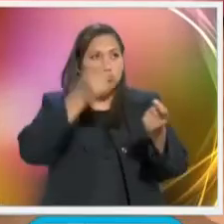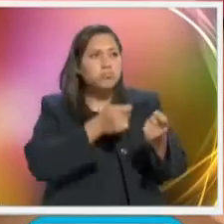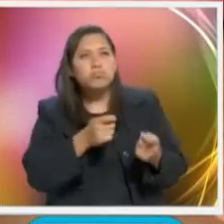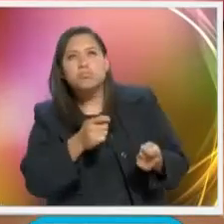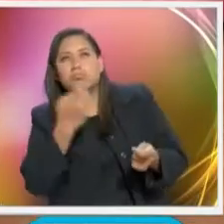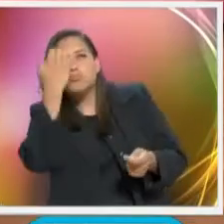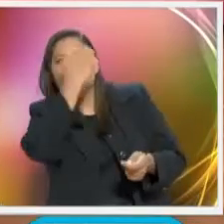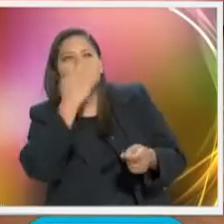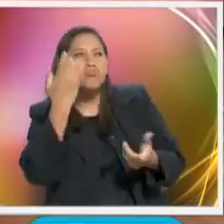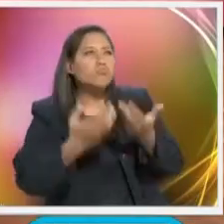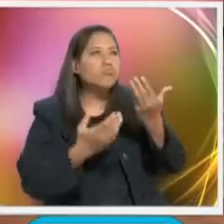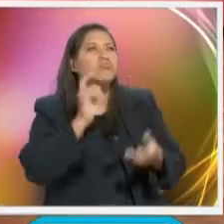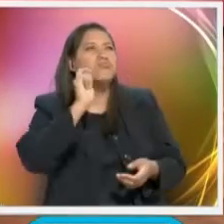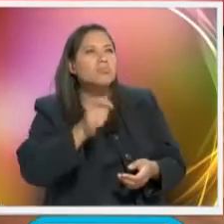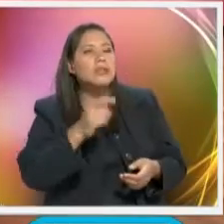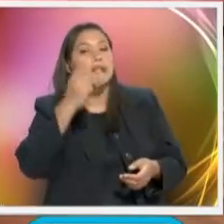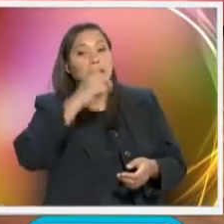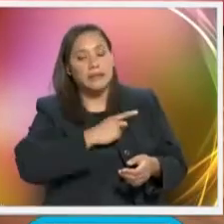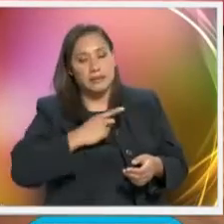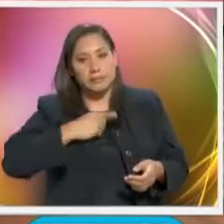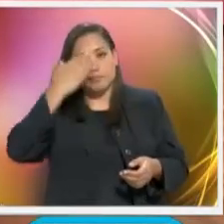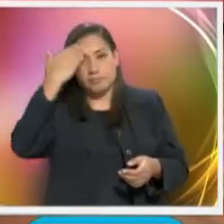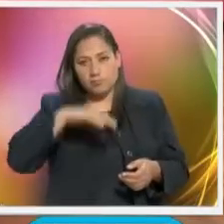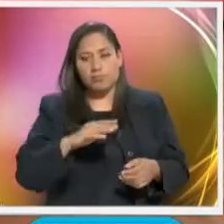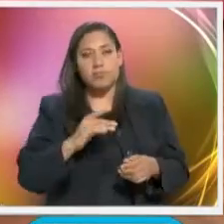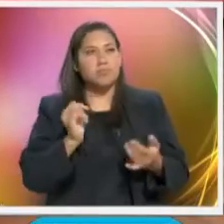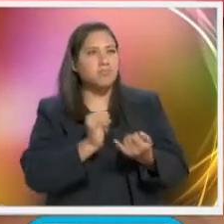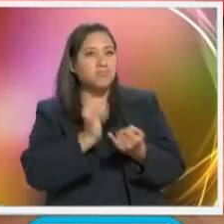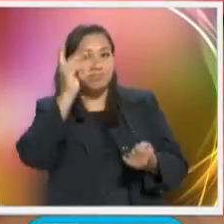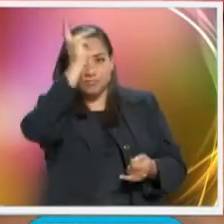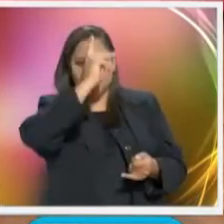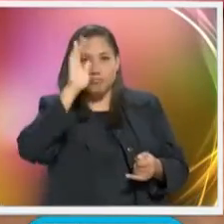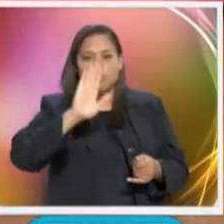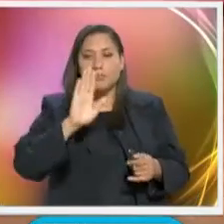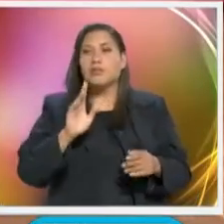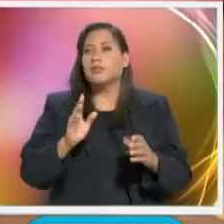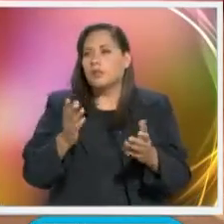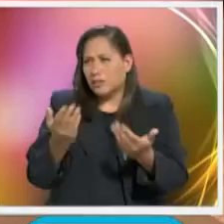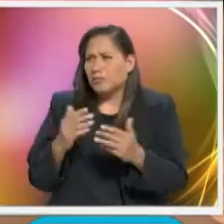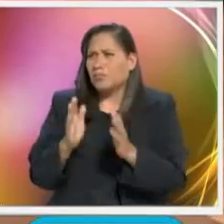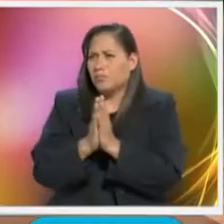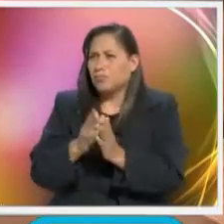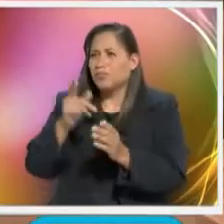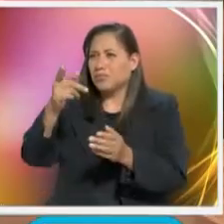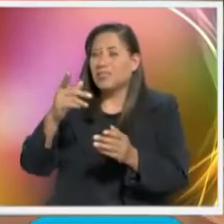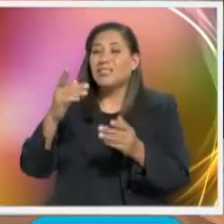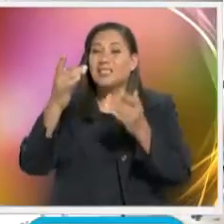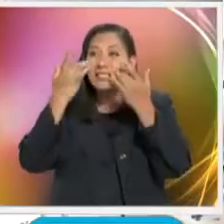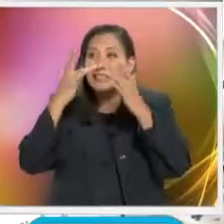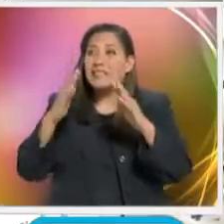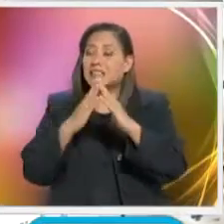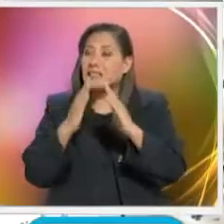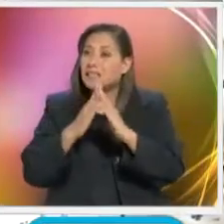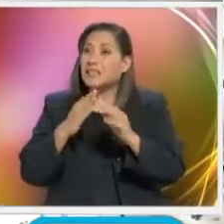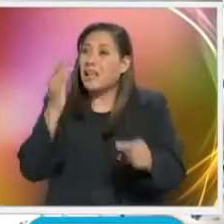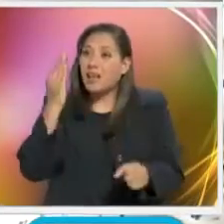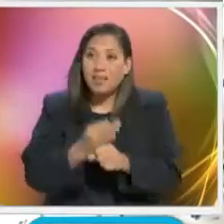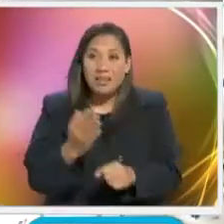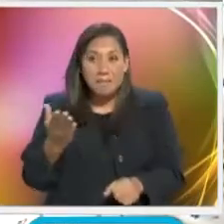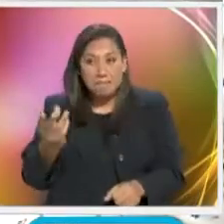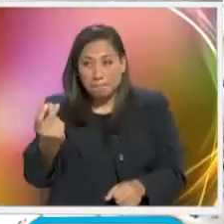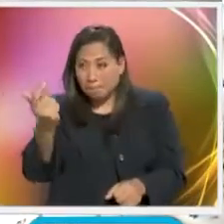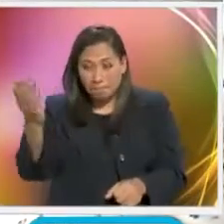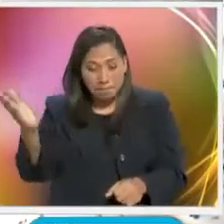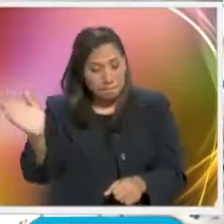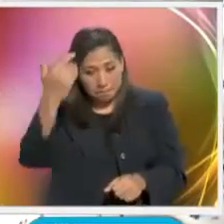estar perfectamente enterados. Tienes que ser hasta psicólogo, porque imagínate convencer a alguien de decir tiene que salirse de su casa en este instante porque ahí